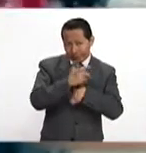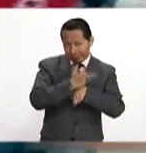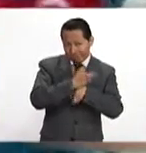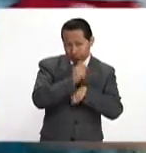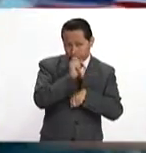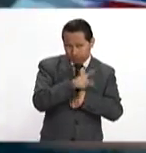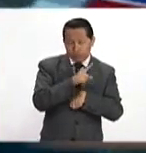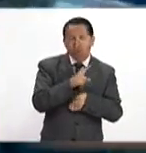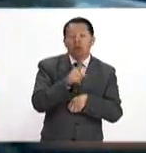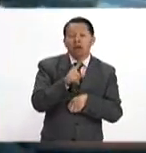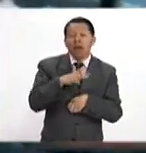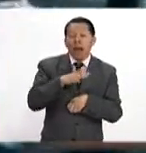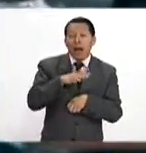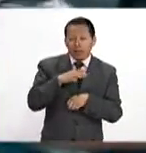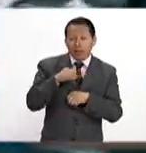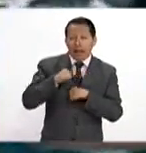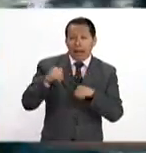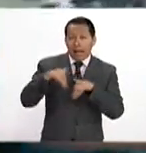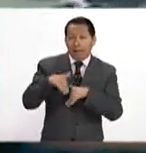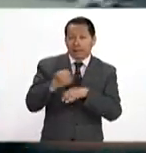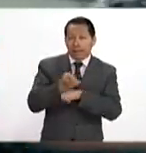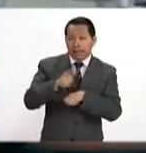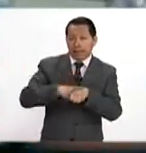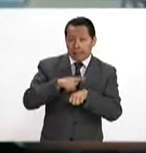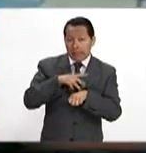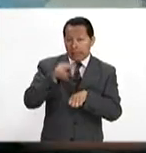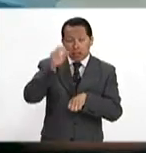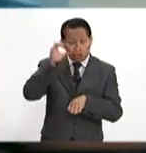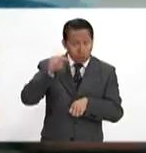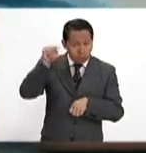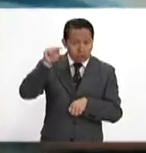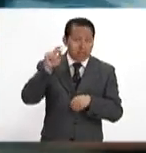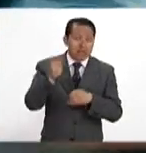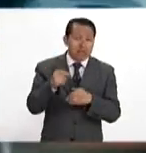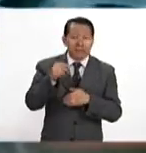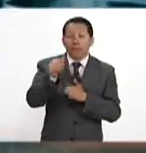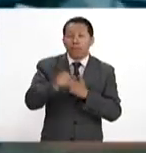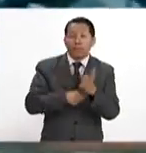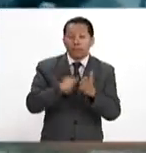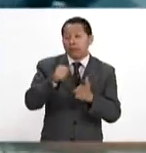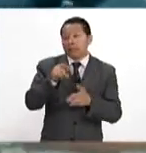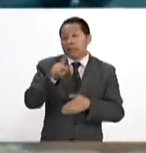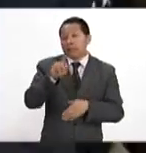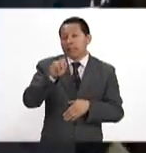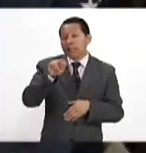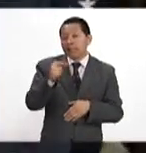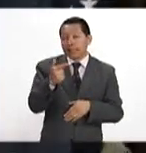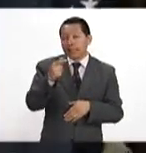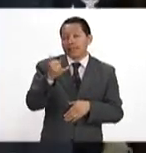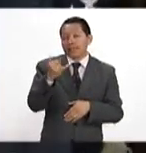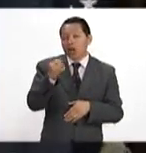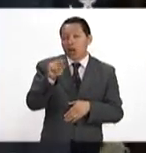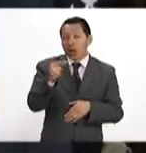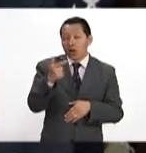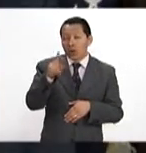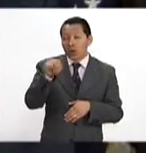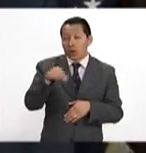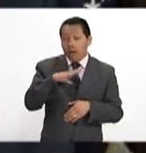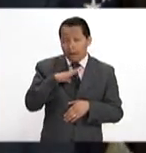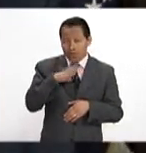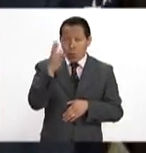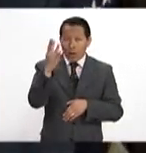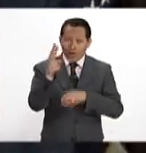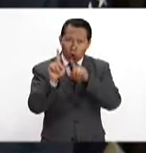Estados Unidos. De acuerdo con la agencia estatal norcoreana, durante este mes, el régimen de Kim Jong-un lanzaría 4 misiles de